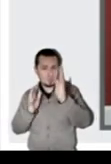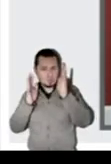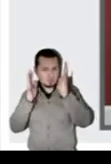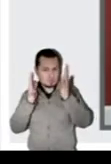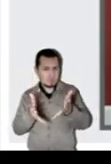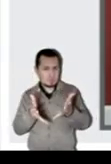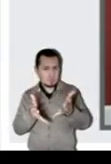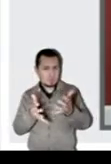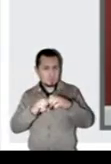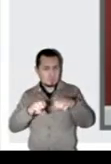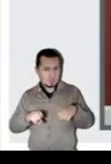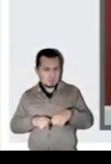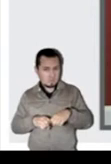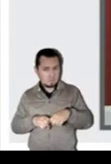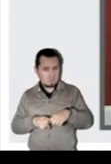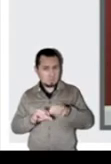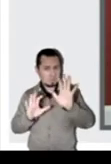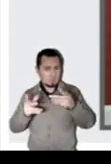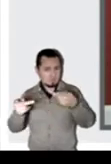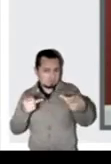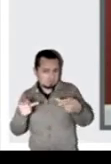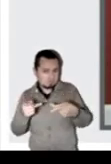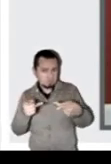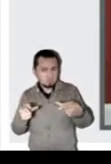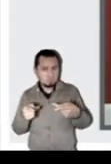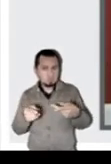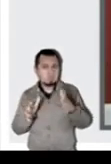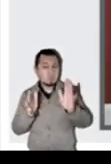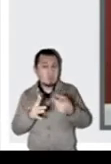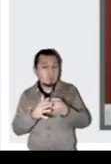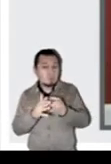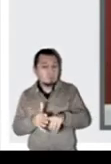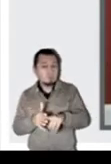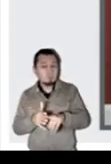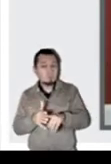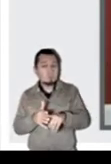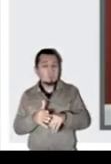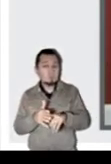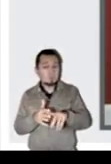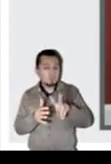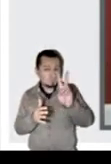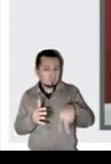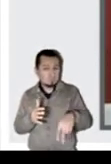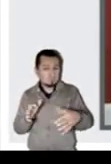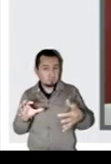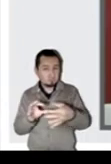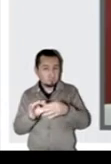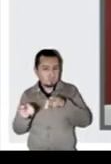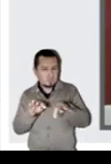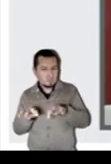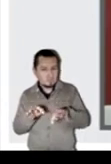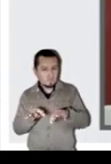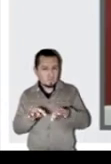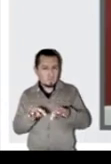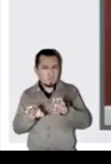en su equipo ya preparado para iniciar realmente el trabajo de